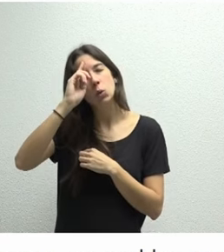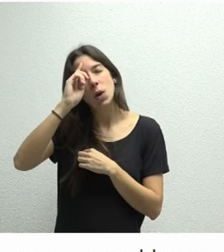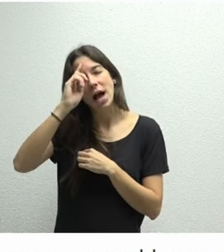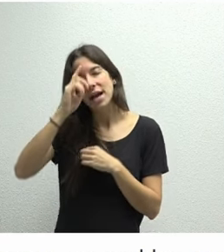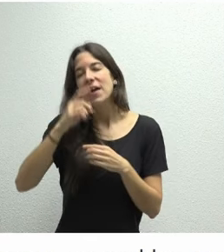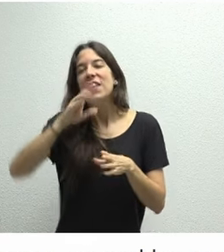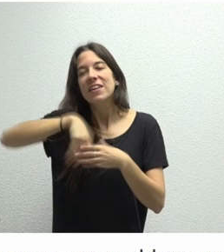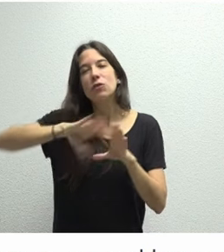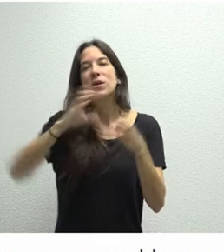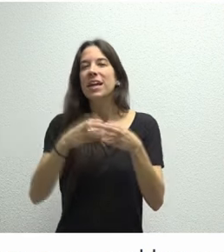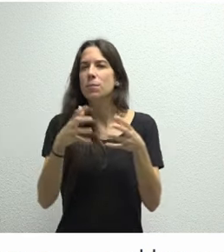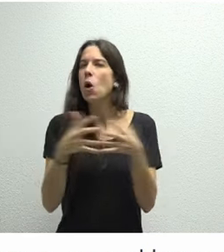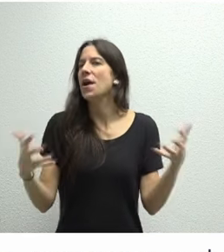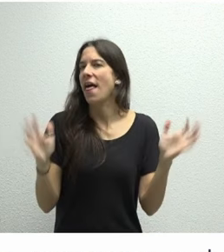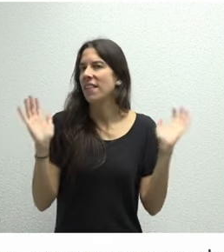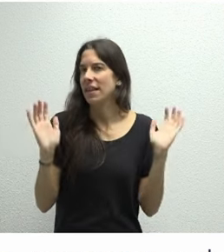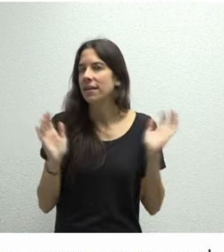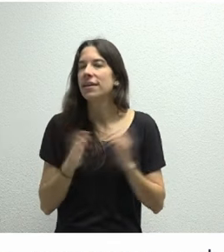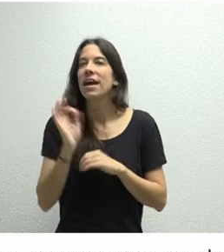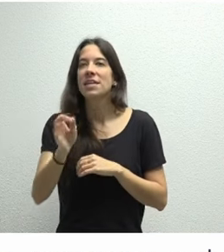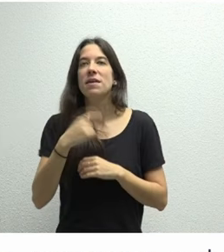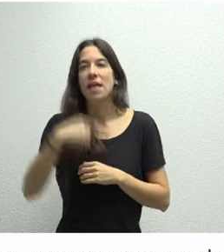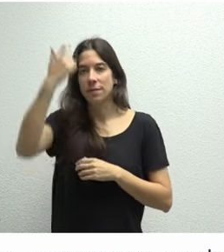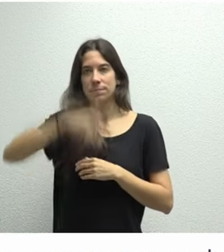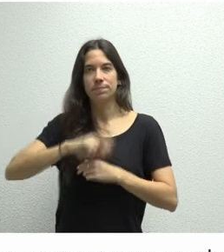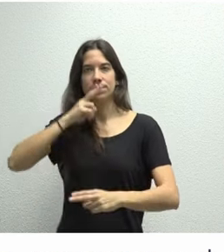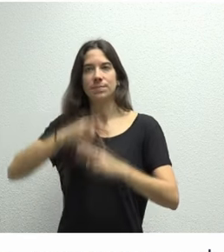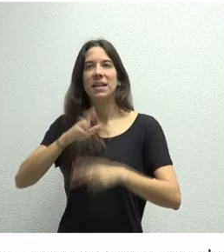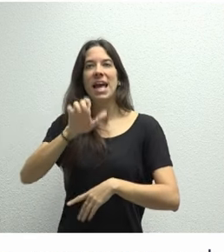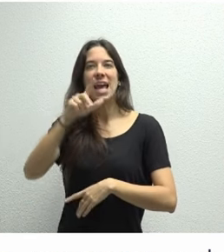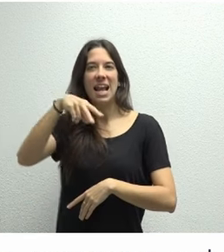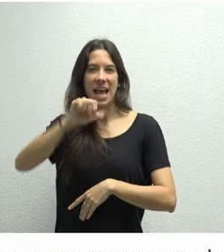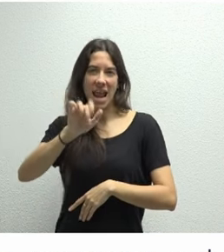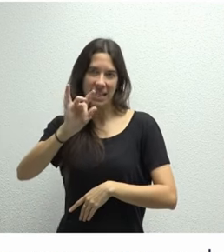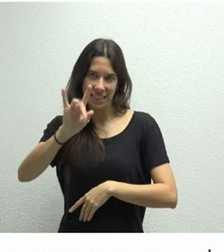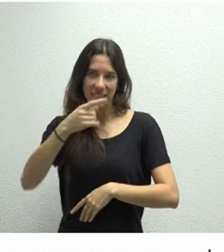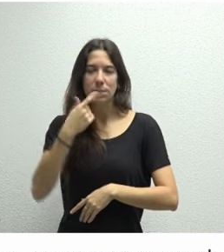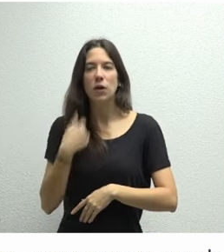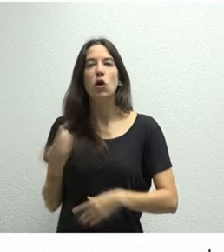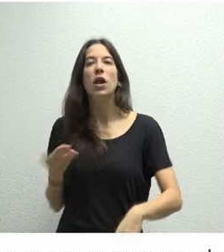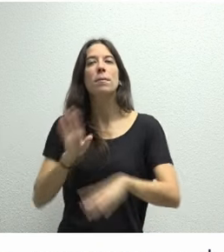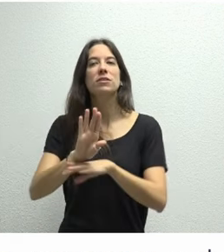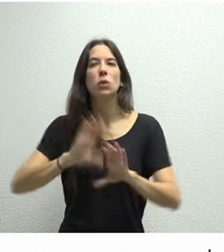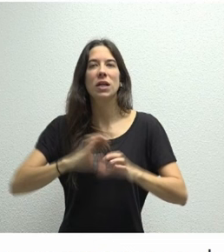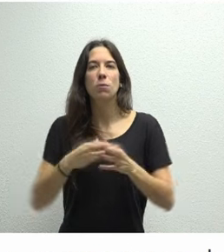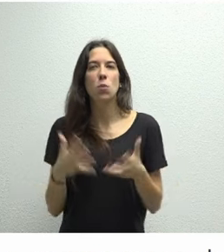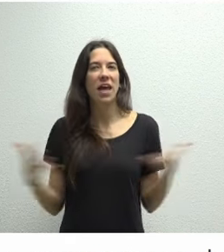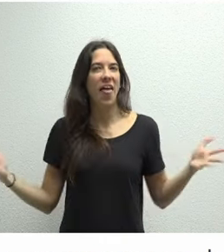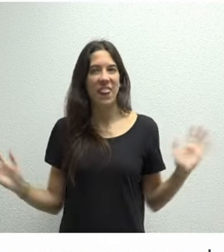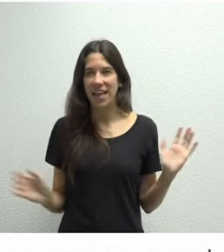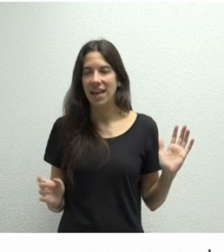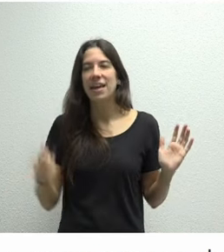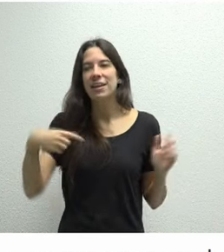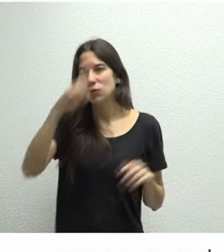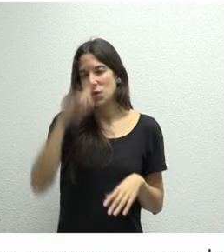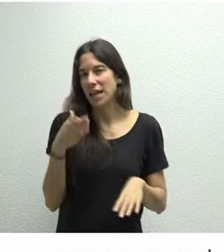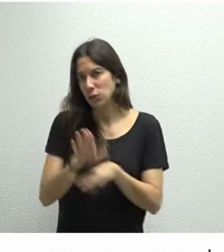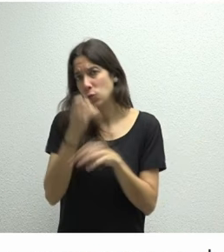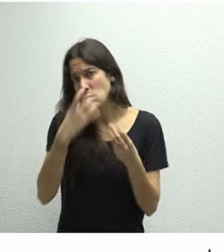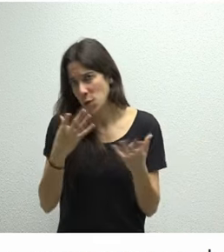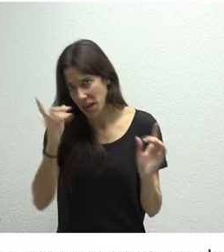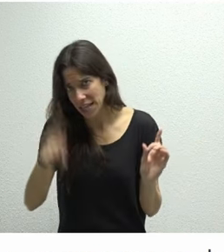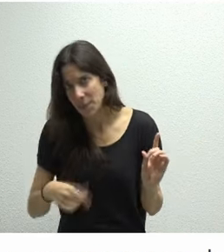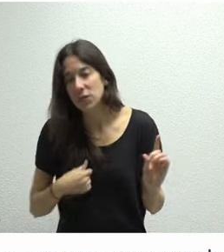eh Aunque el nominal sea Elena el equipo es muy extenso y con muy buena actitud y era intentar